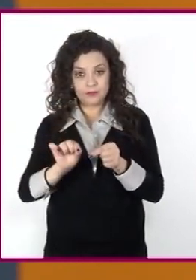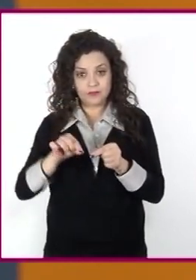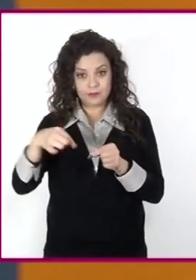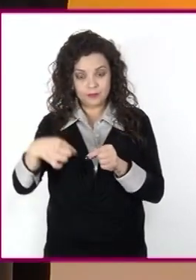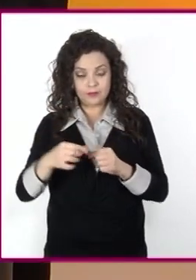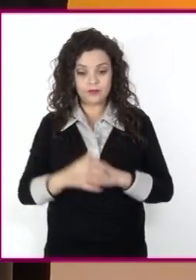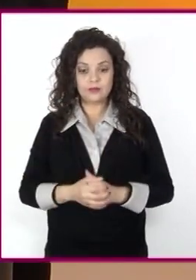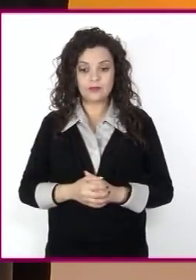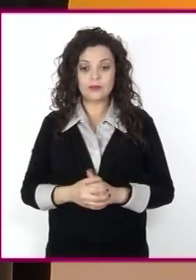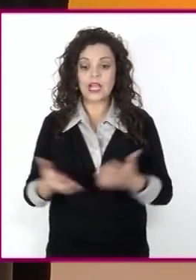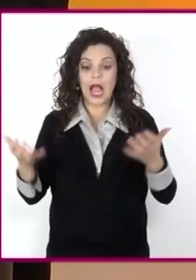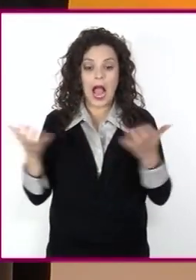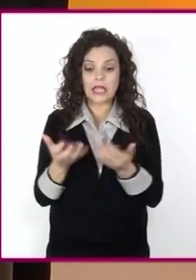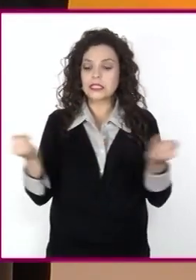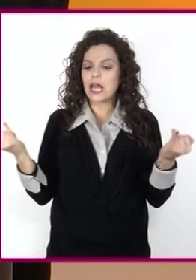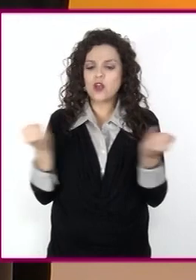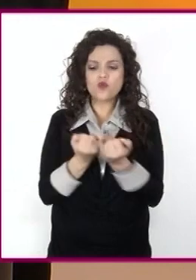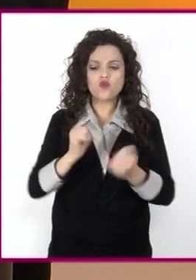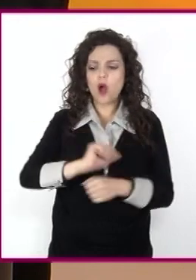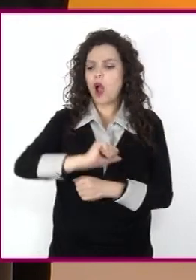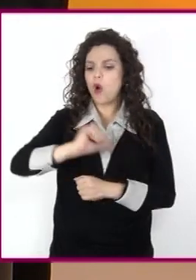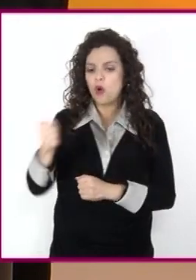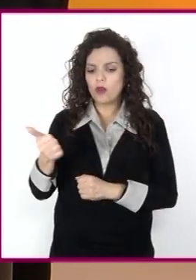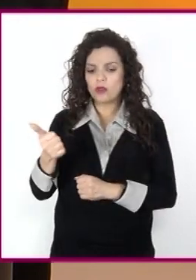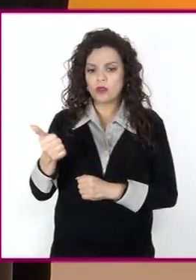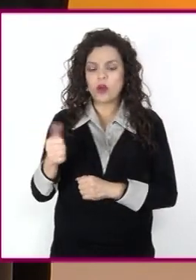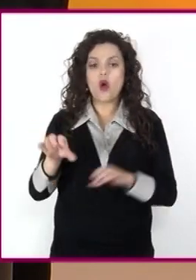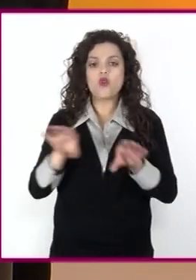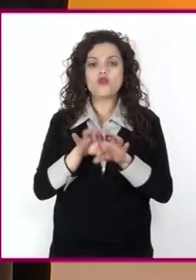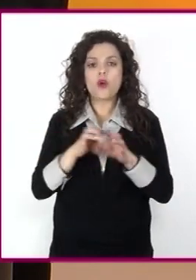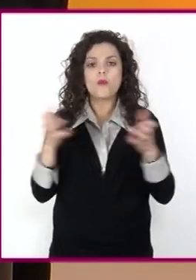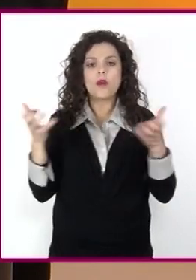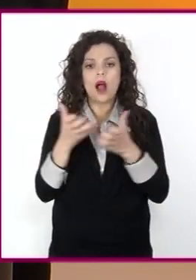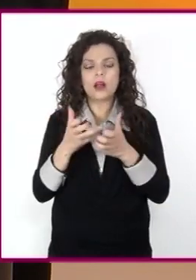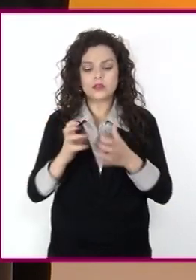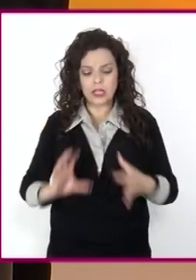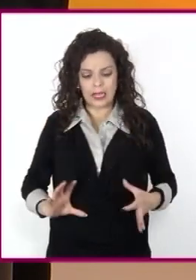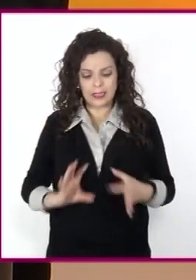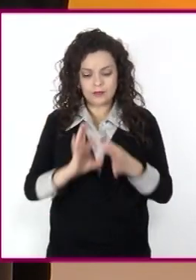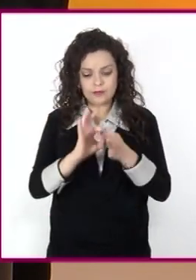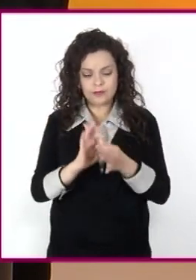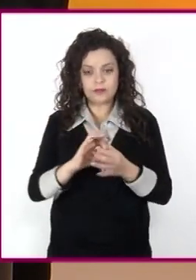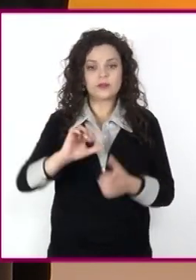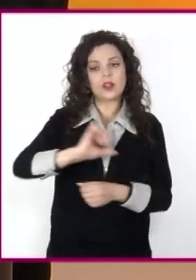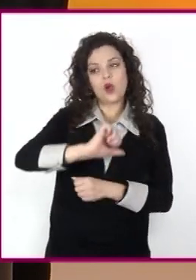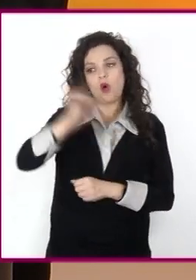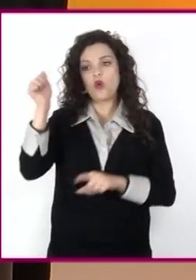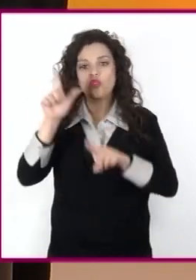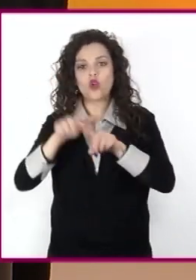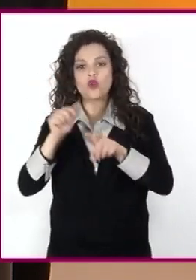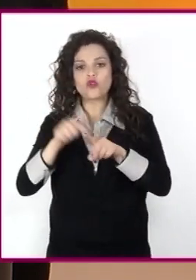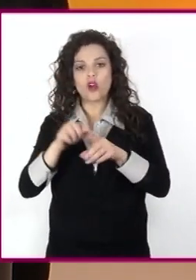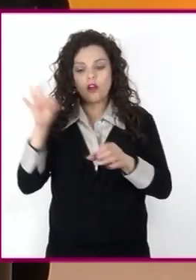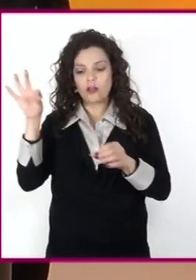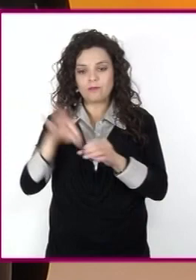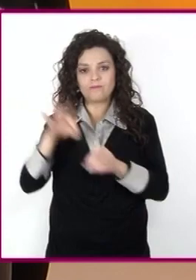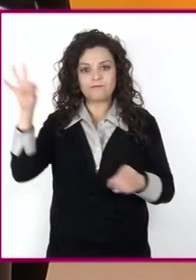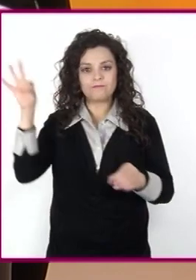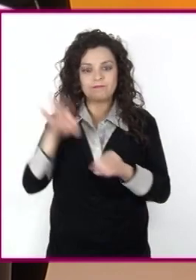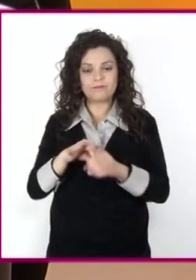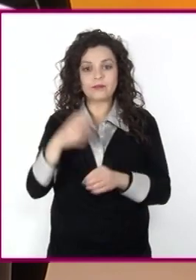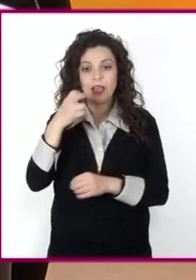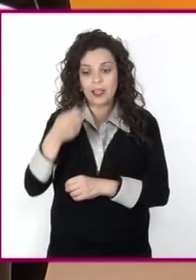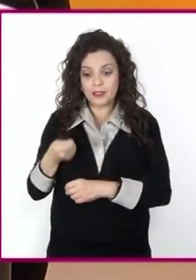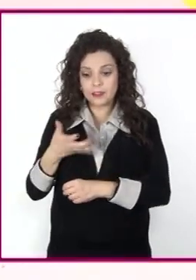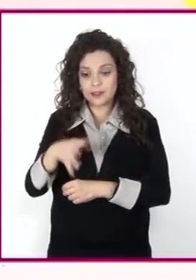Hacemos otra igual y para unirla usamos un limpiapipas de otro color que representará el centrómero.